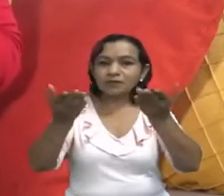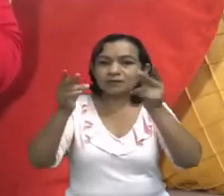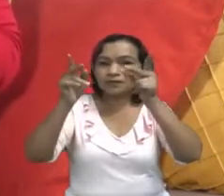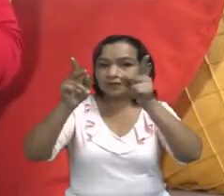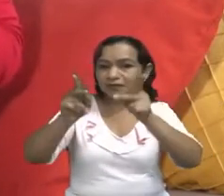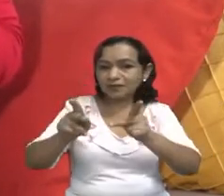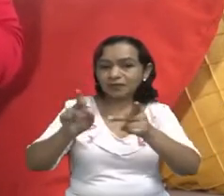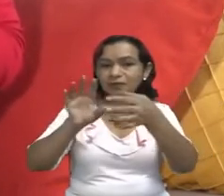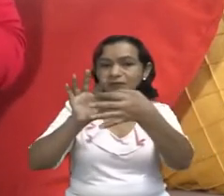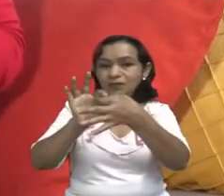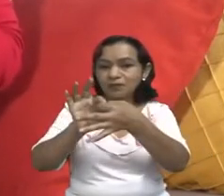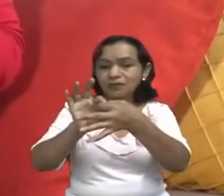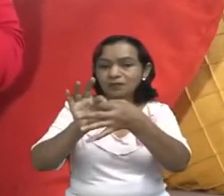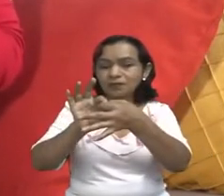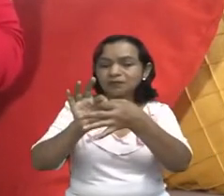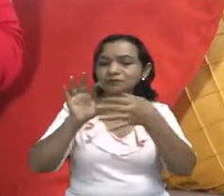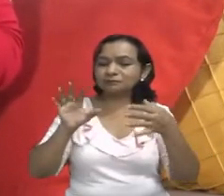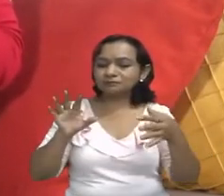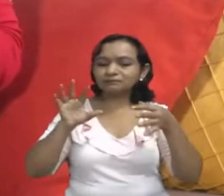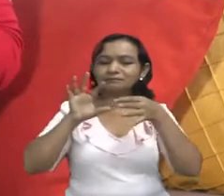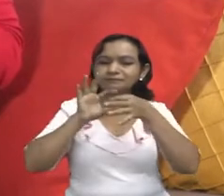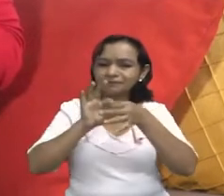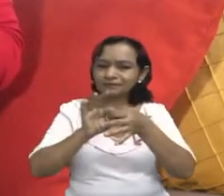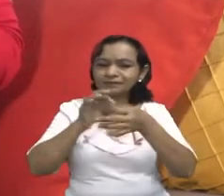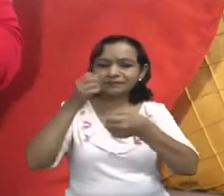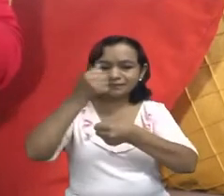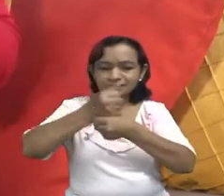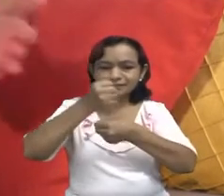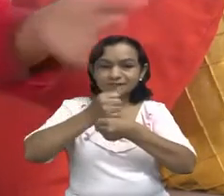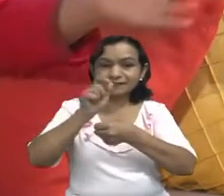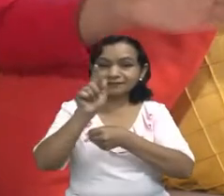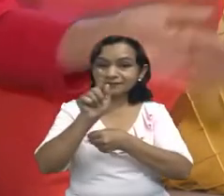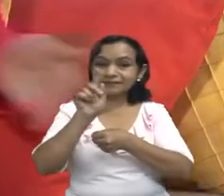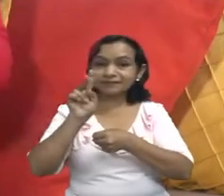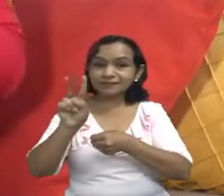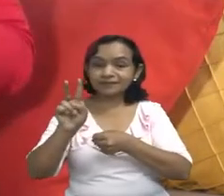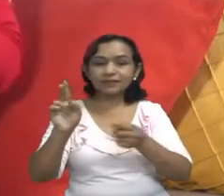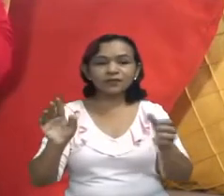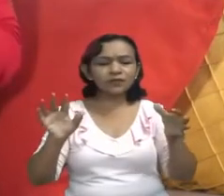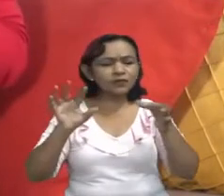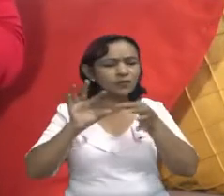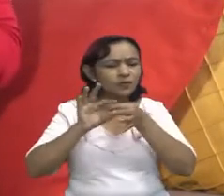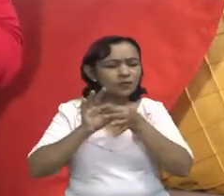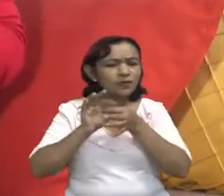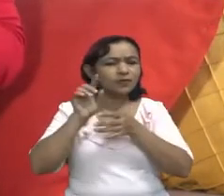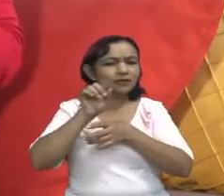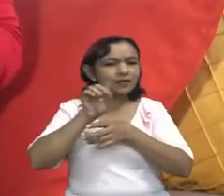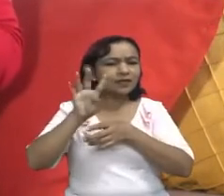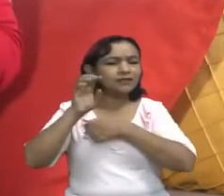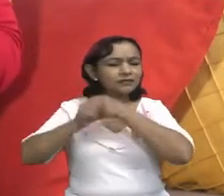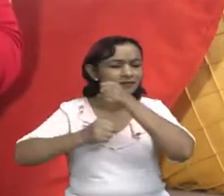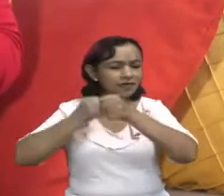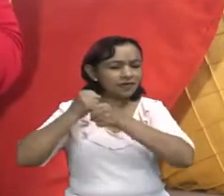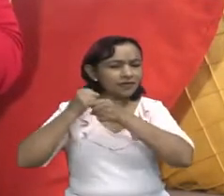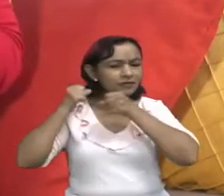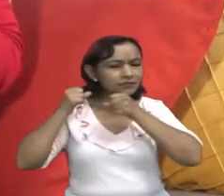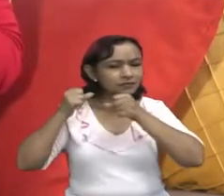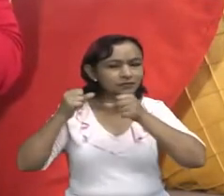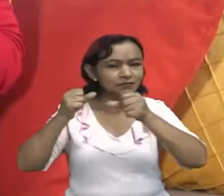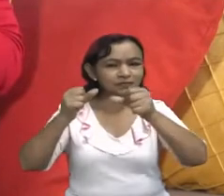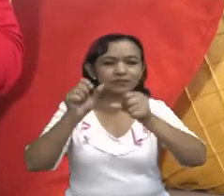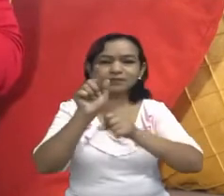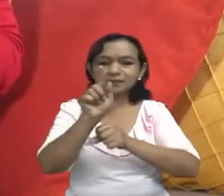con nosotros. Ellos son también parte de este equipo y también han estado a lo largo de estos 14 años del